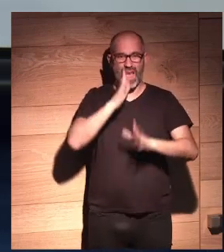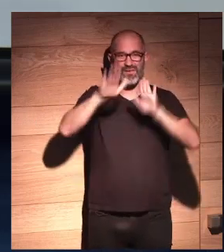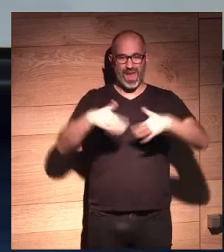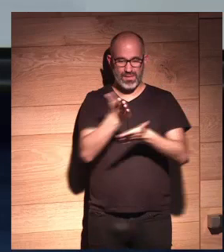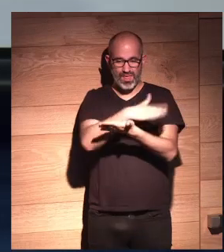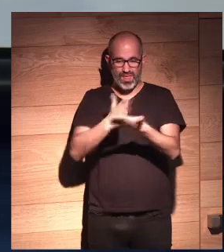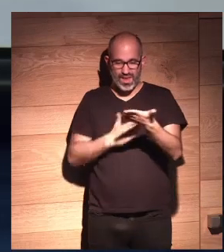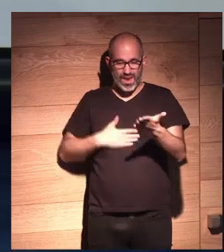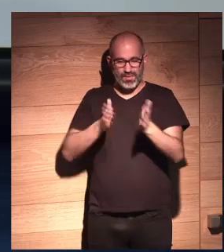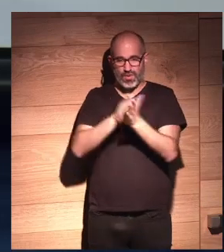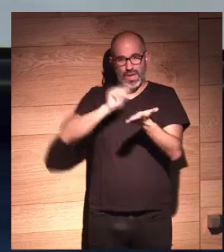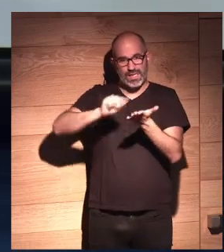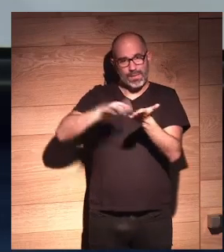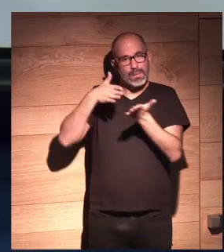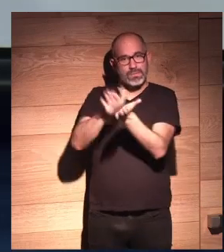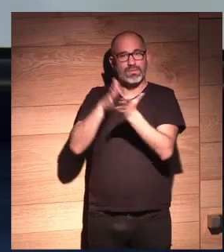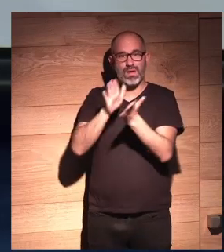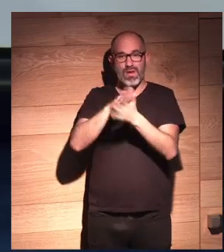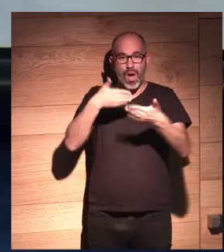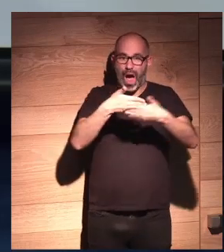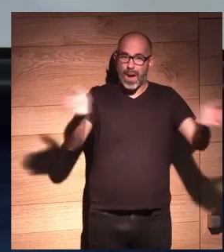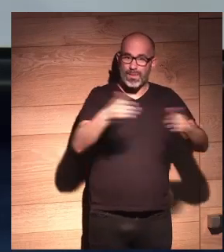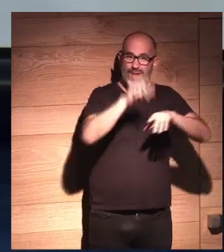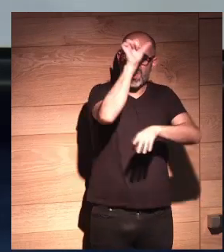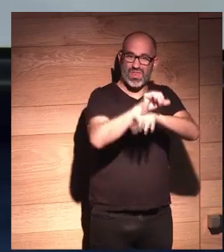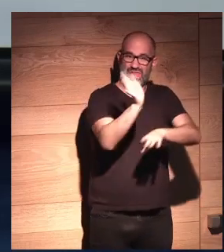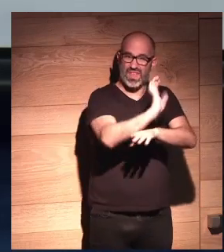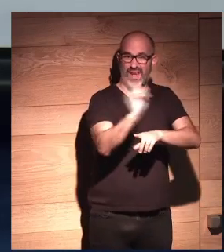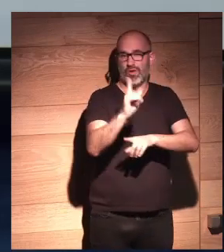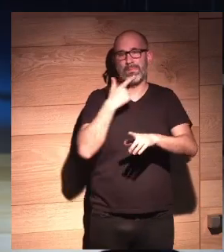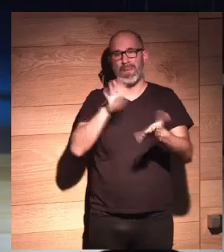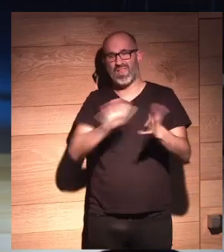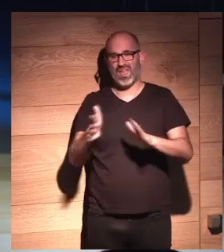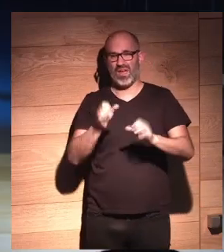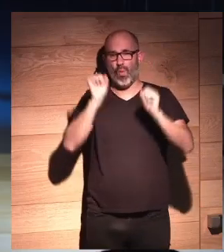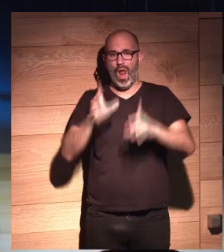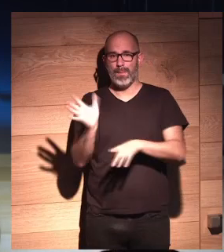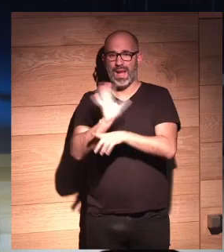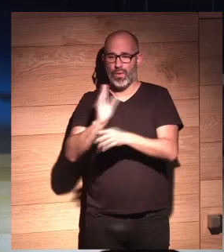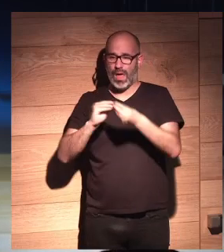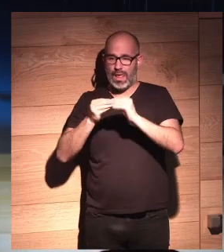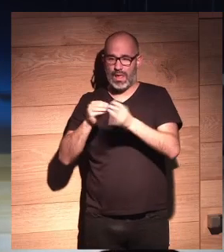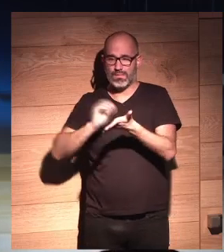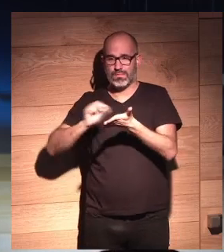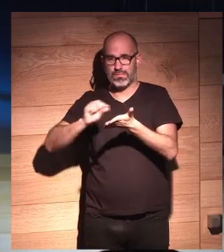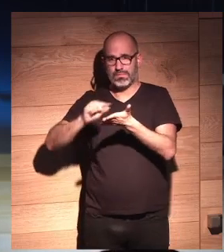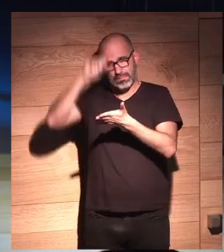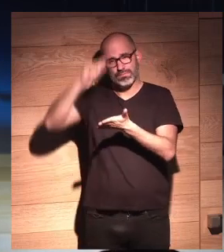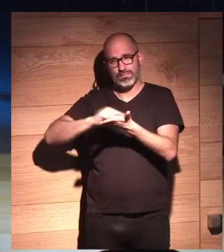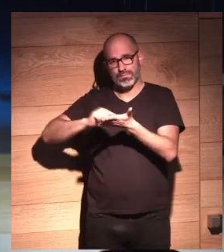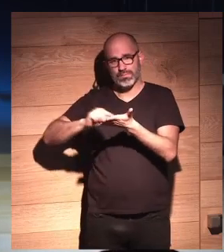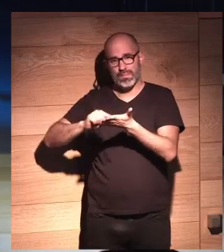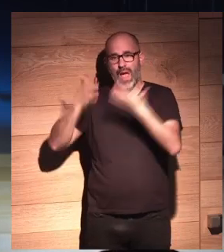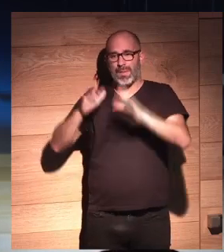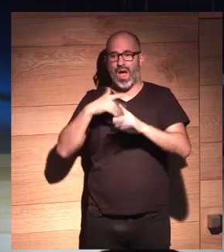cine, pero me entretuve muchísimo. Y que, la verdad es que era como rodar una película, pero en mi cabeza.